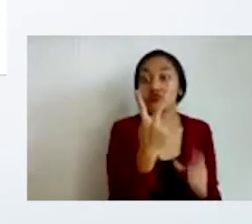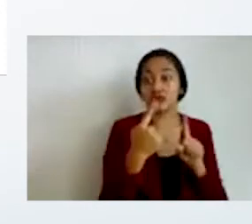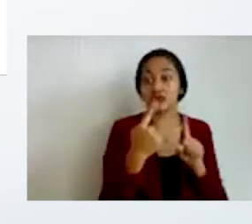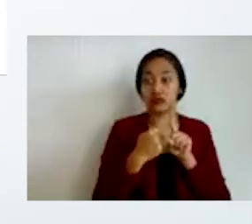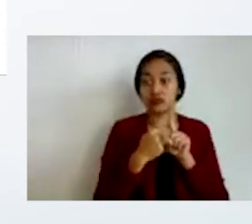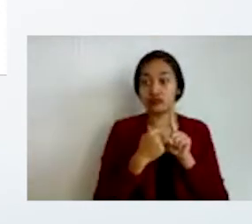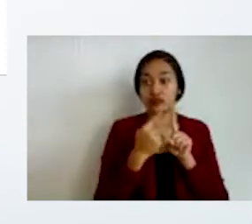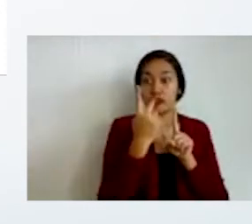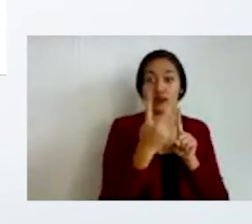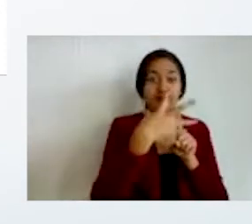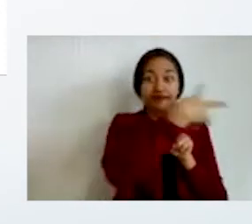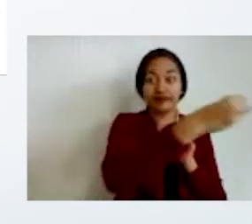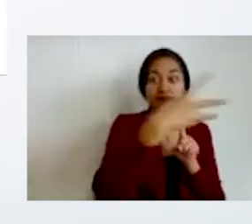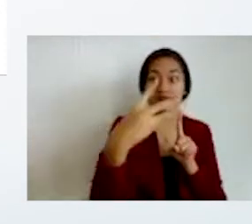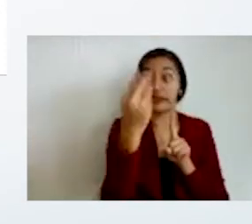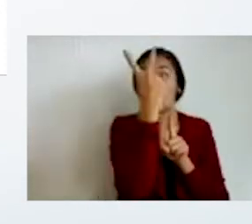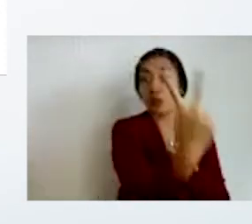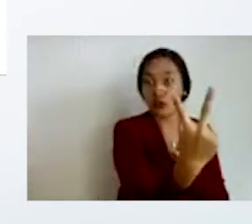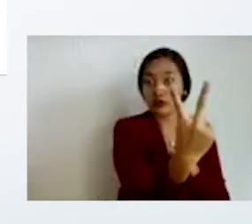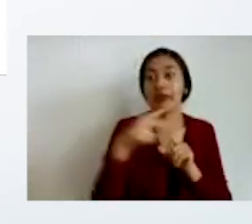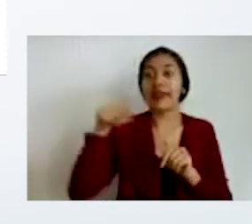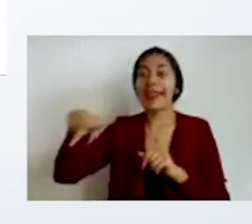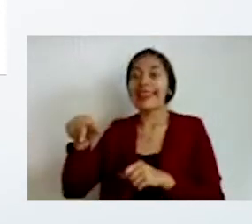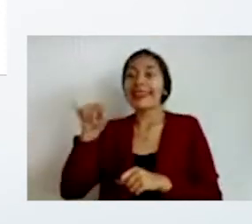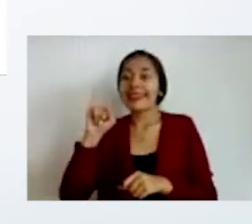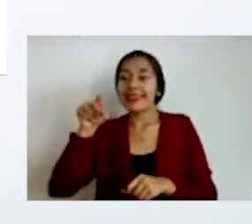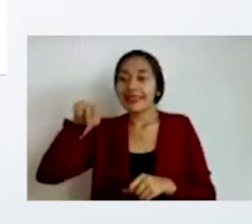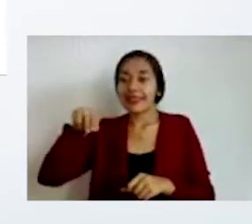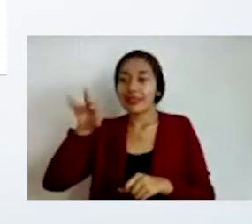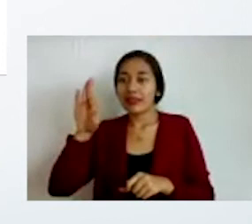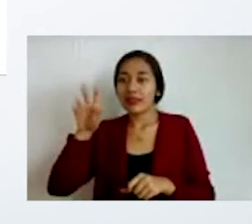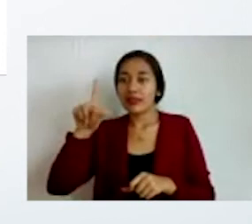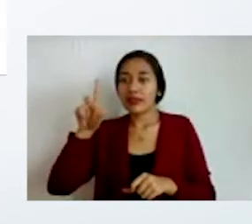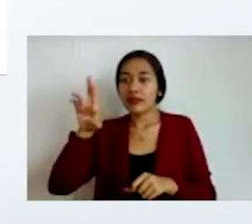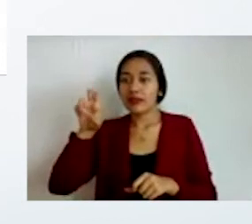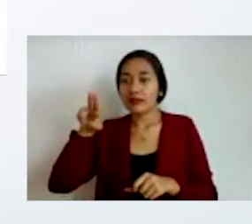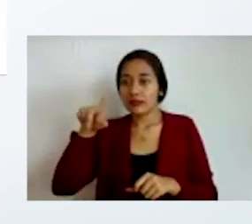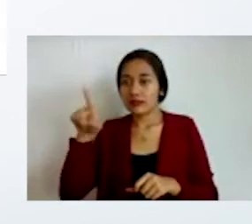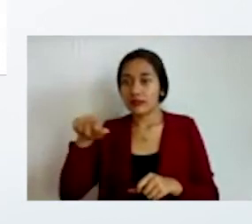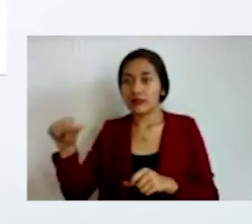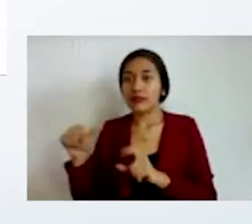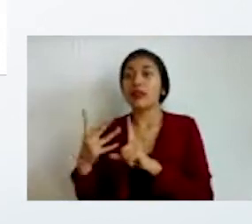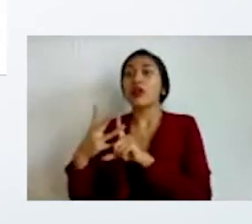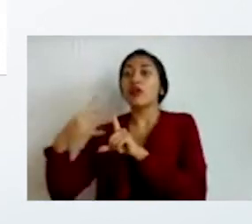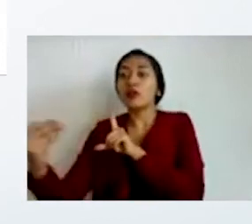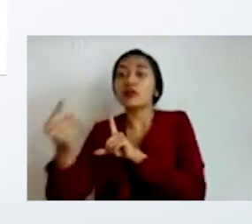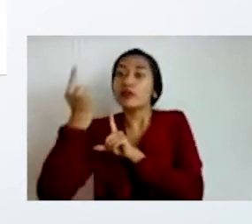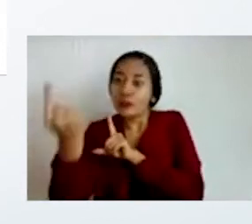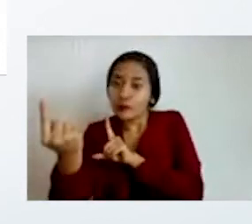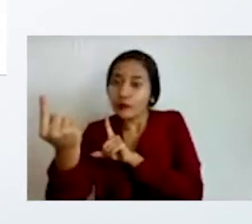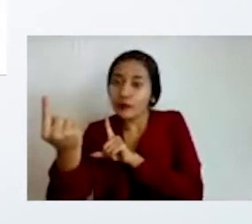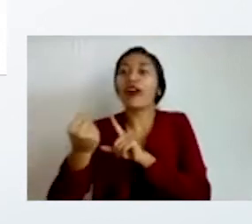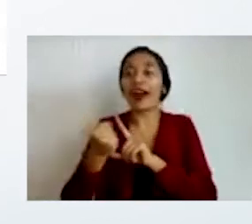se calculó que era alrededor de 2 la cantidad de enfermos que podrían producirse con un caso de la